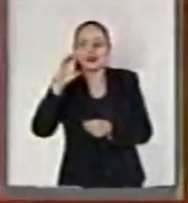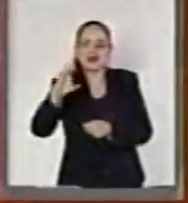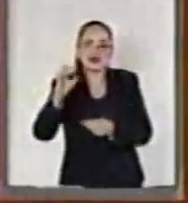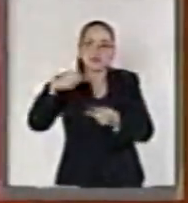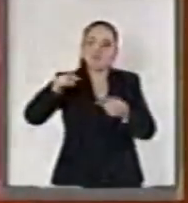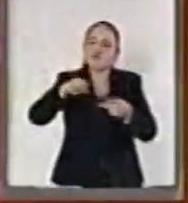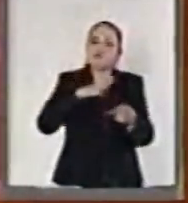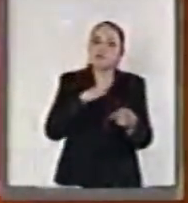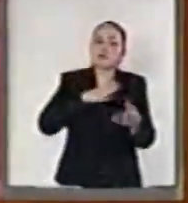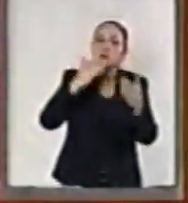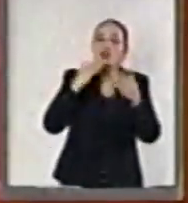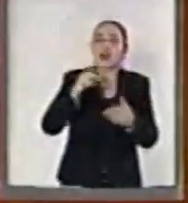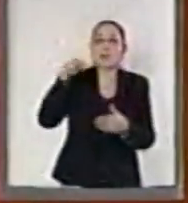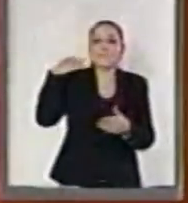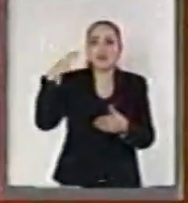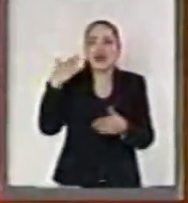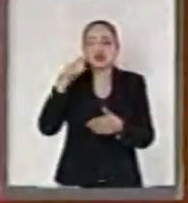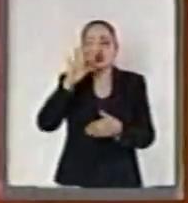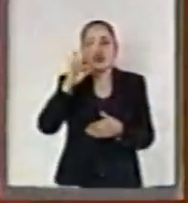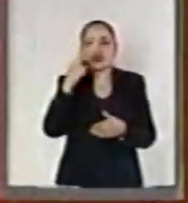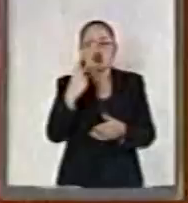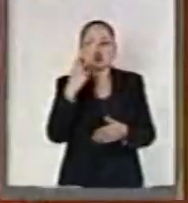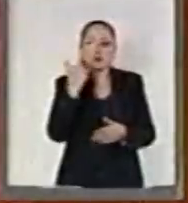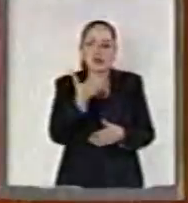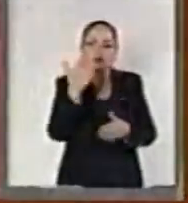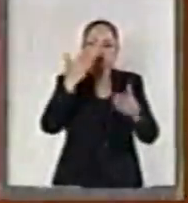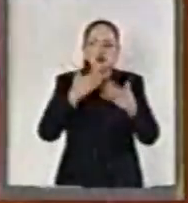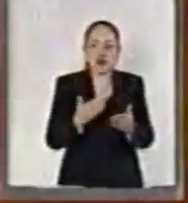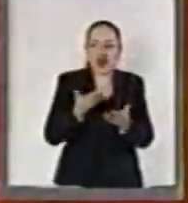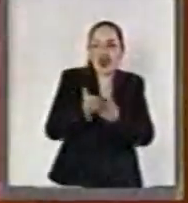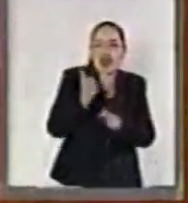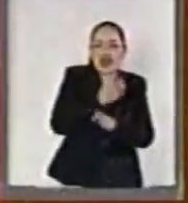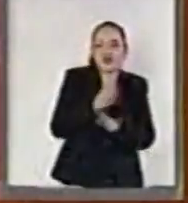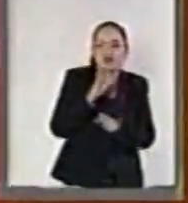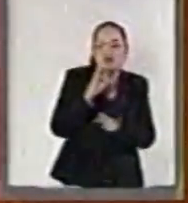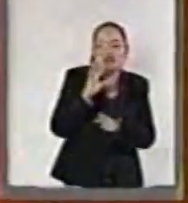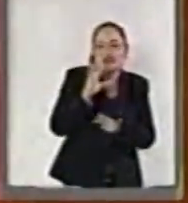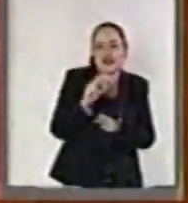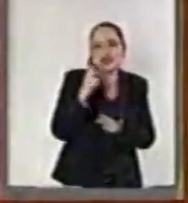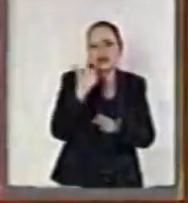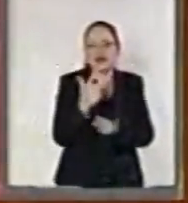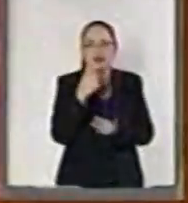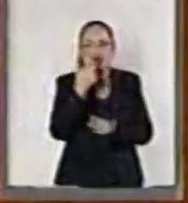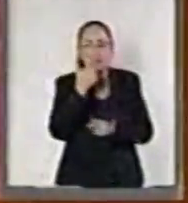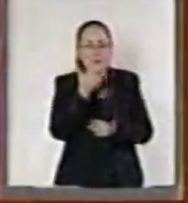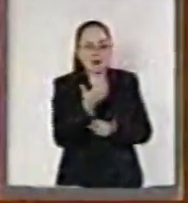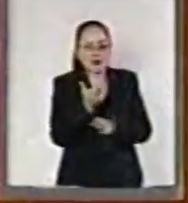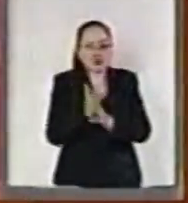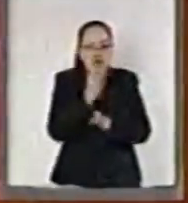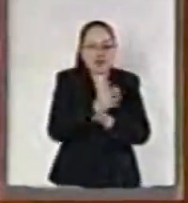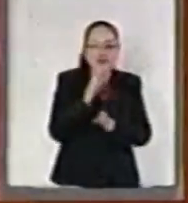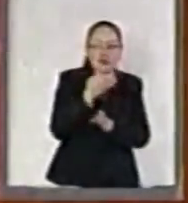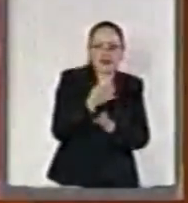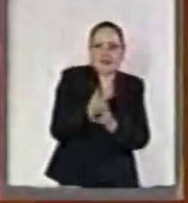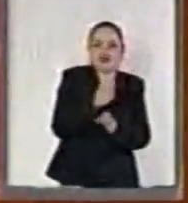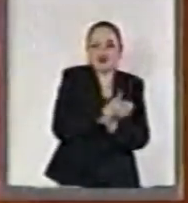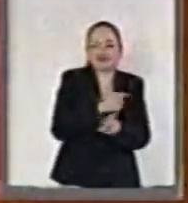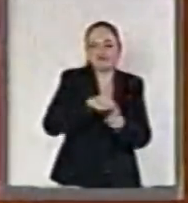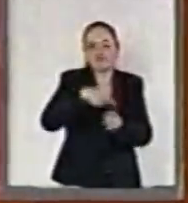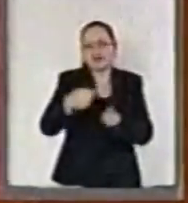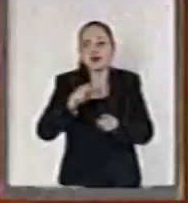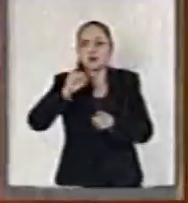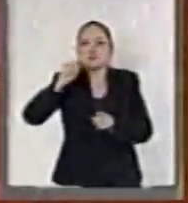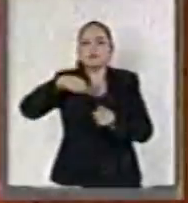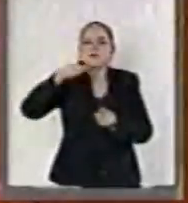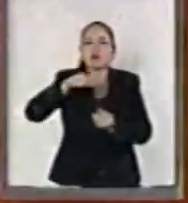gigajoule en marzo, cuando era de 37 pesos con 15 centavos en febrero, lo que significa un